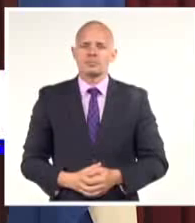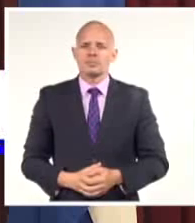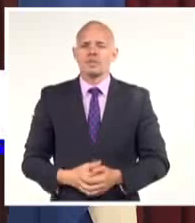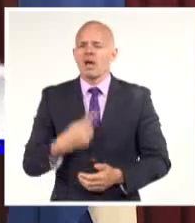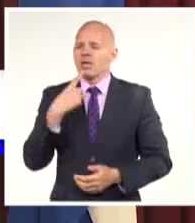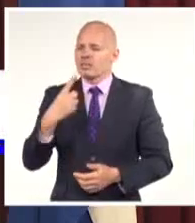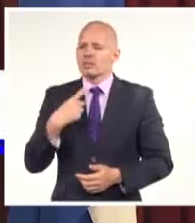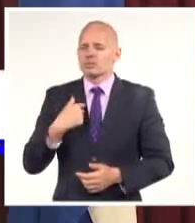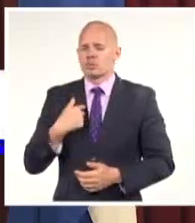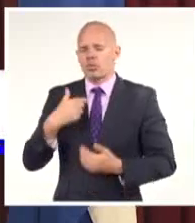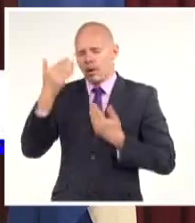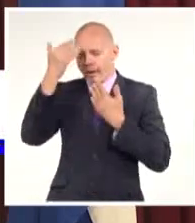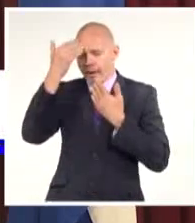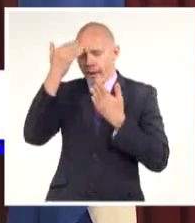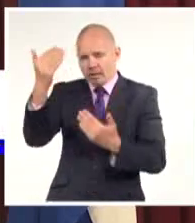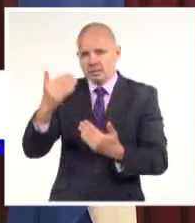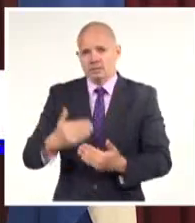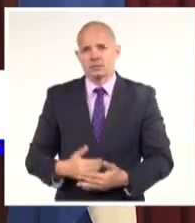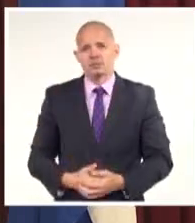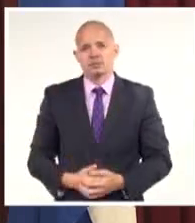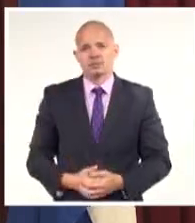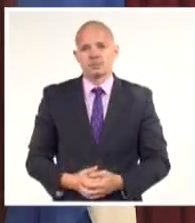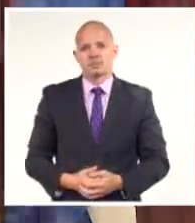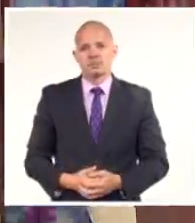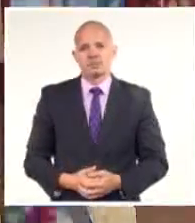Gracias, Rogelio. Gracias.